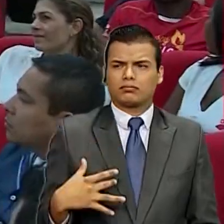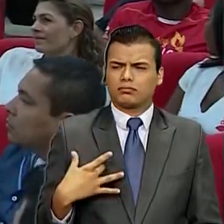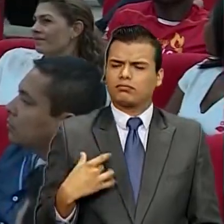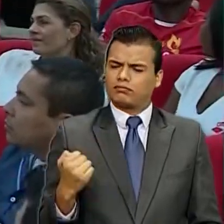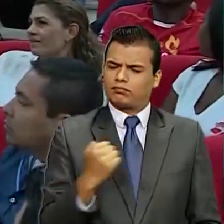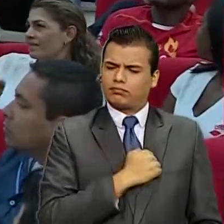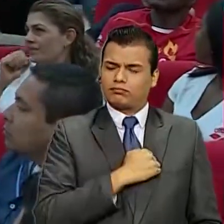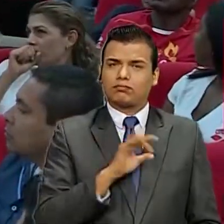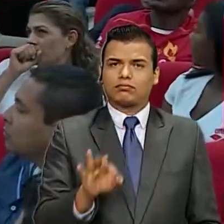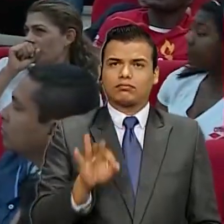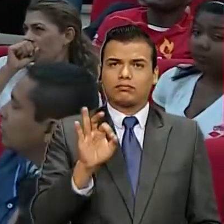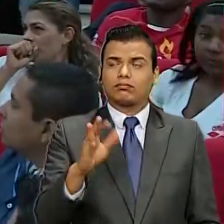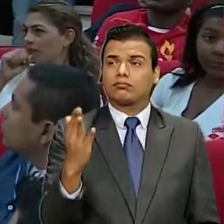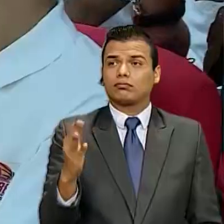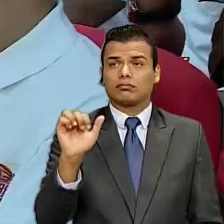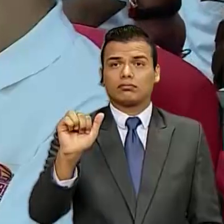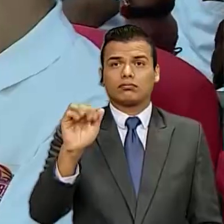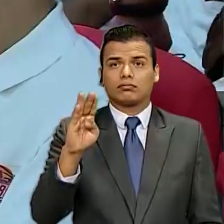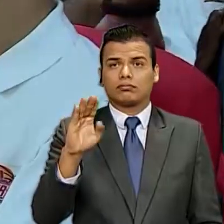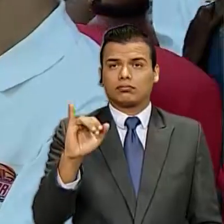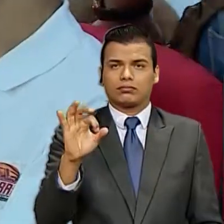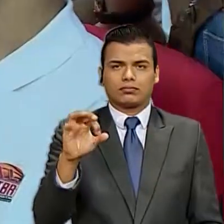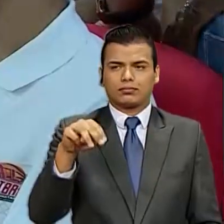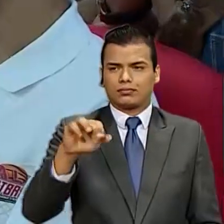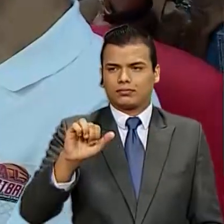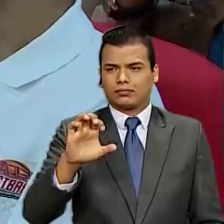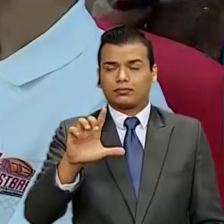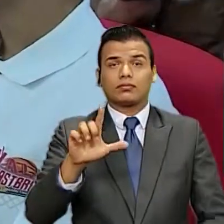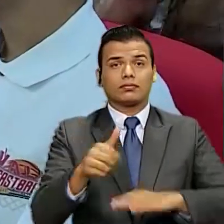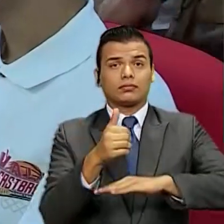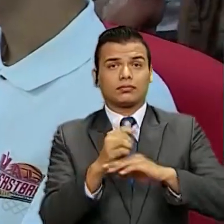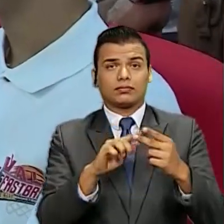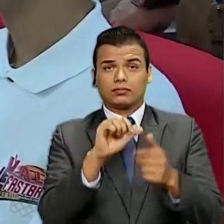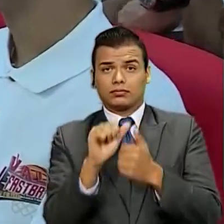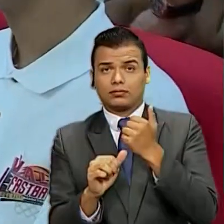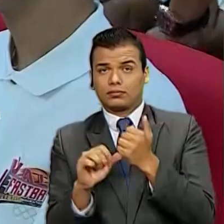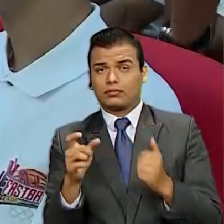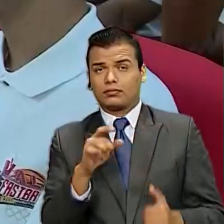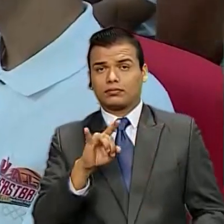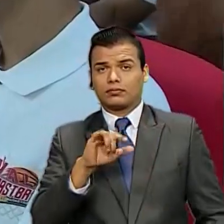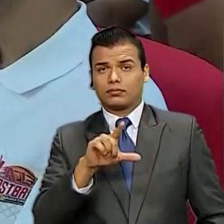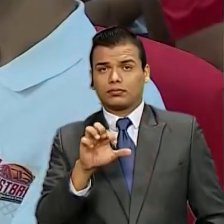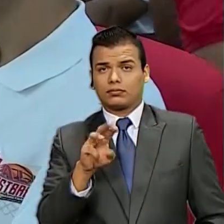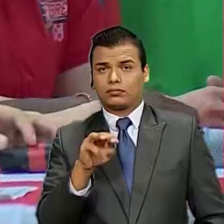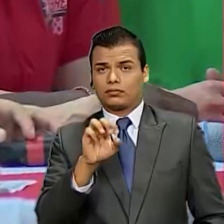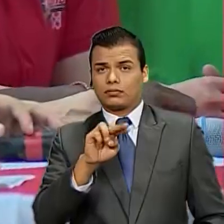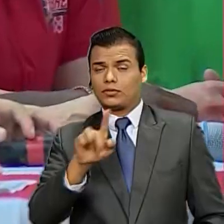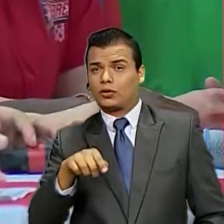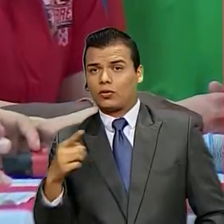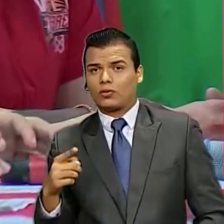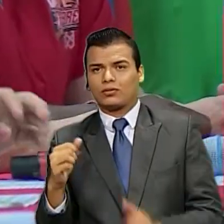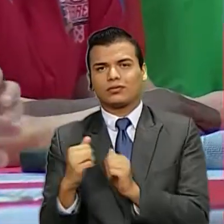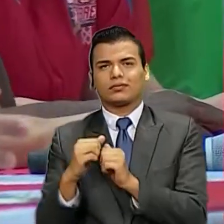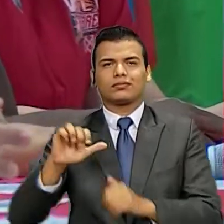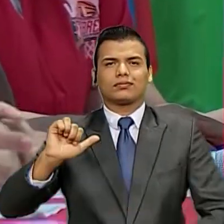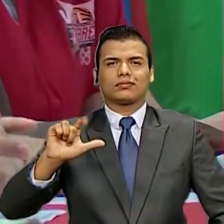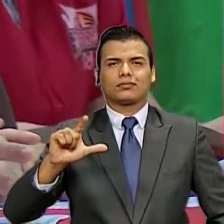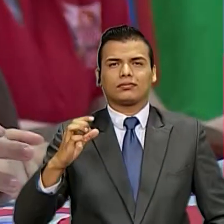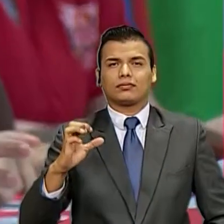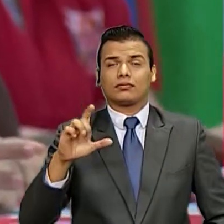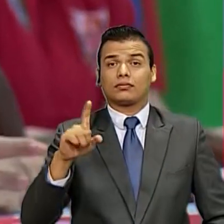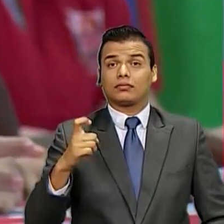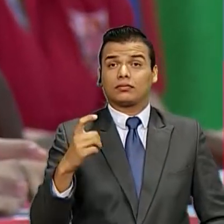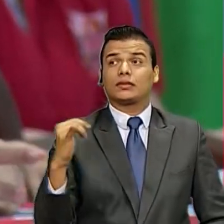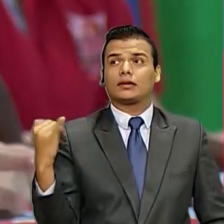pertenencia. Bajo la dirección de Abismael Palacio, la asesoría de Guillermo Moreno y la asistencia de Alex Sabogal, quienes cuentan con una